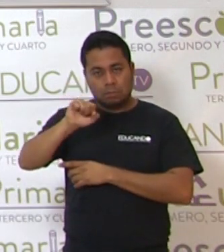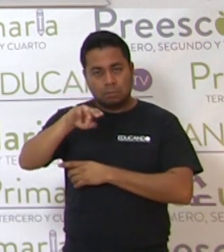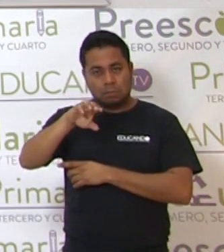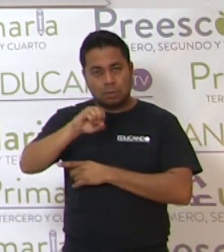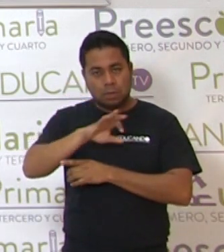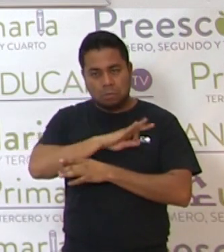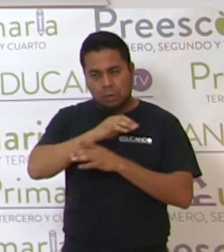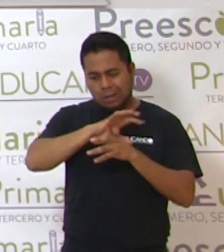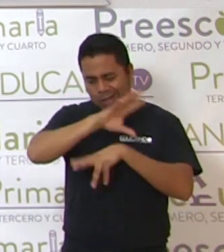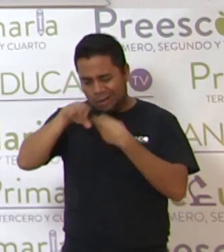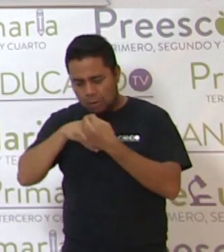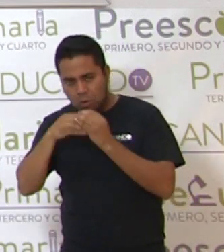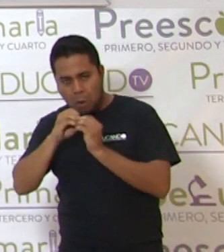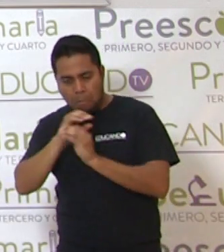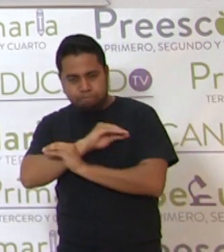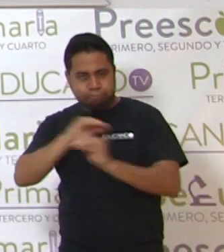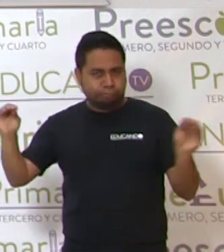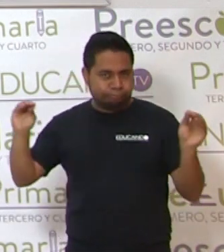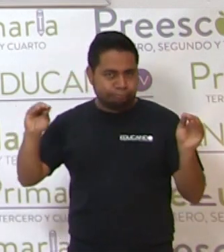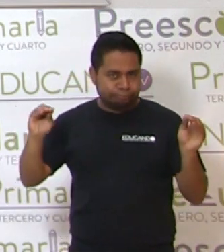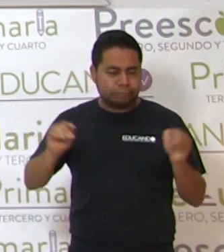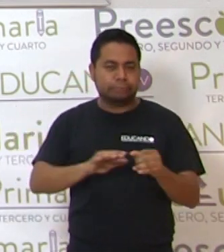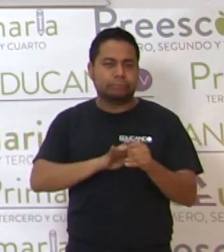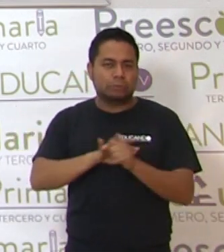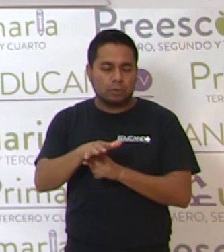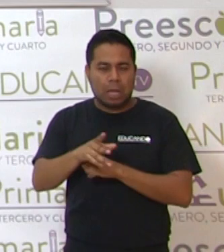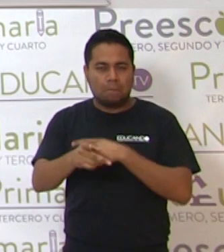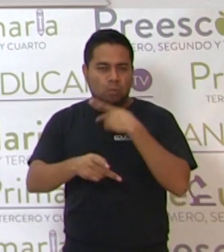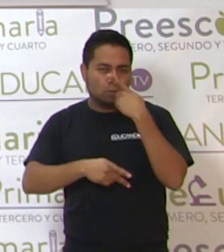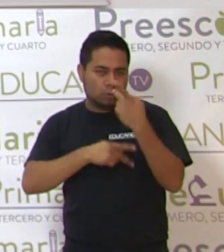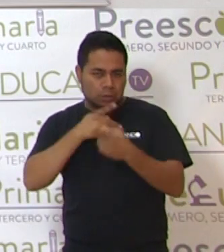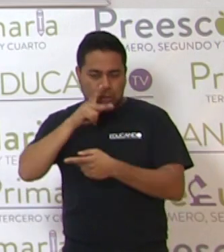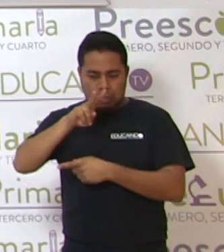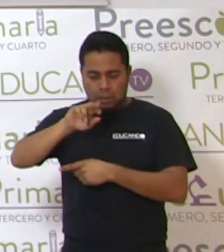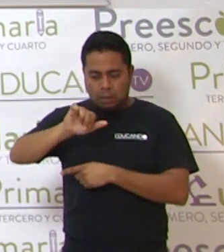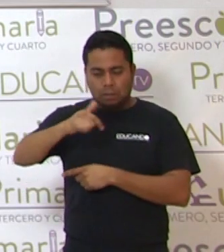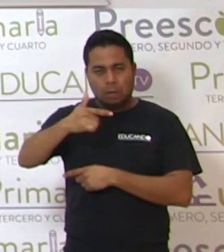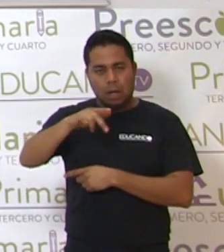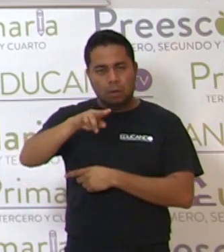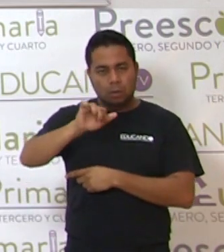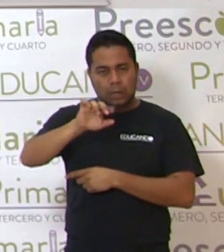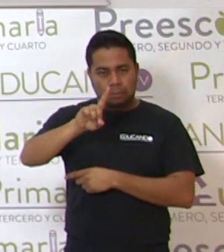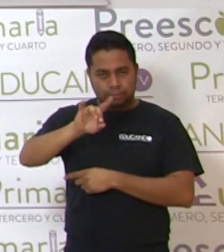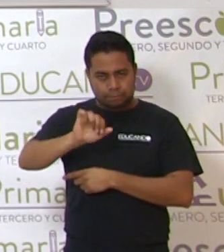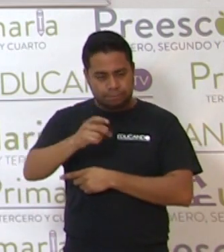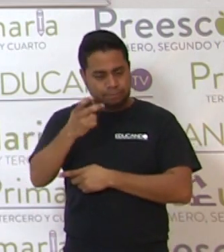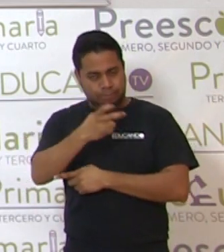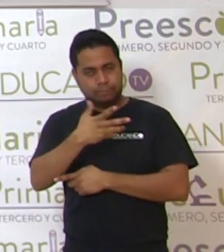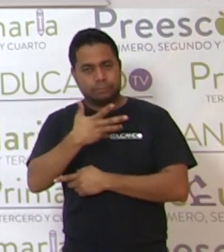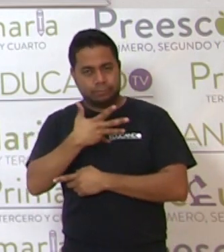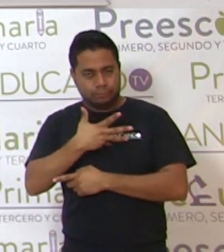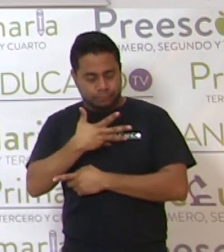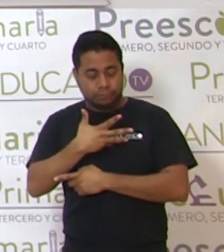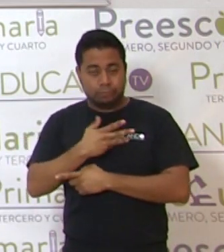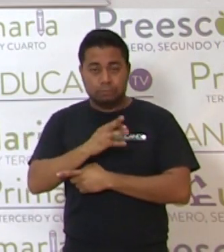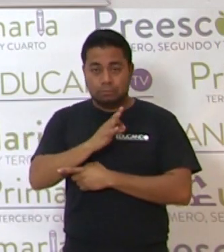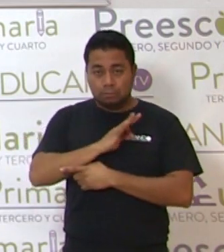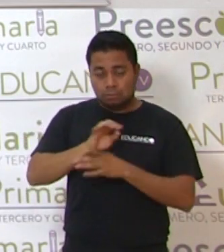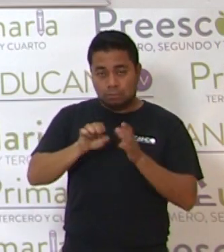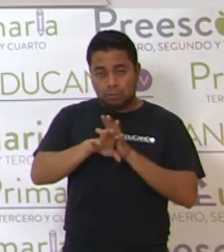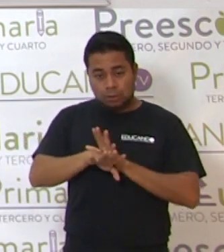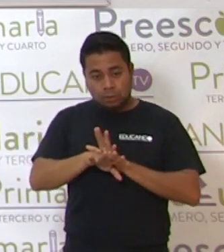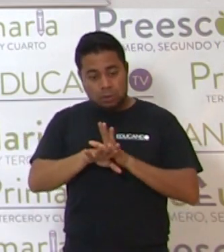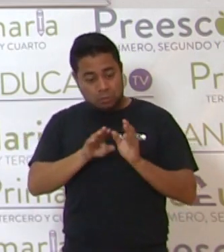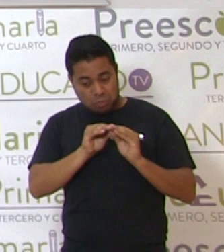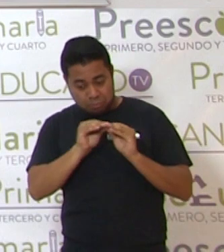puede ser nada. Entonces, el tipo de poesía de vanguardia así se maneja o así se interpreta. O puede ser que no parezca